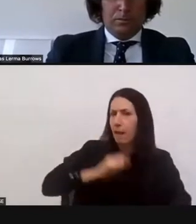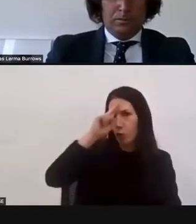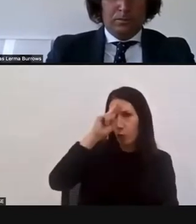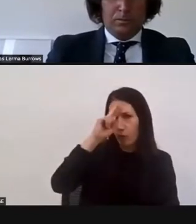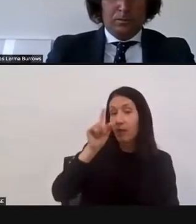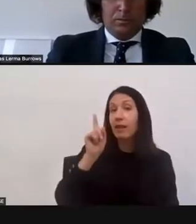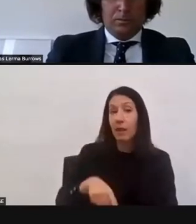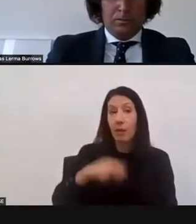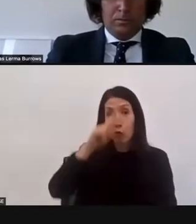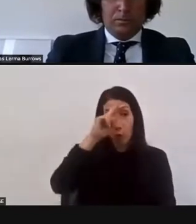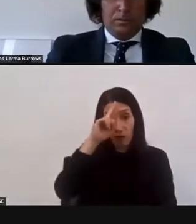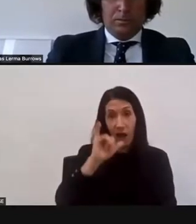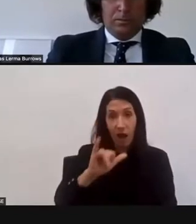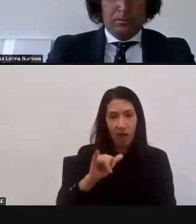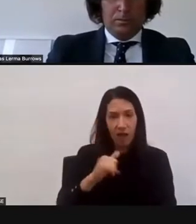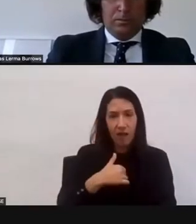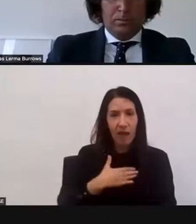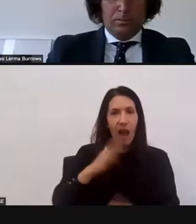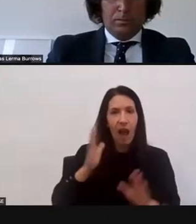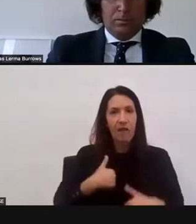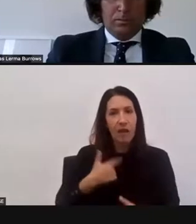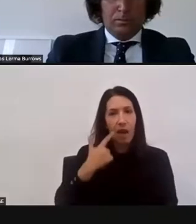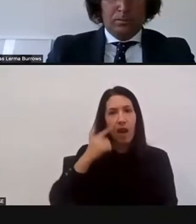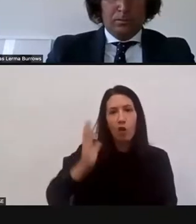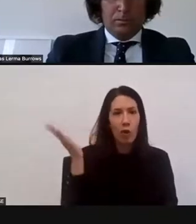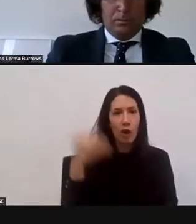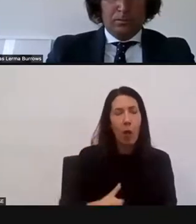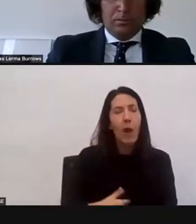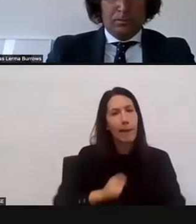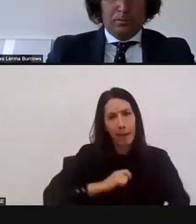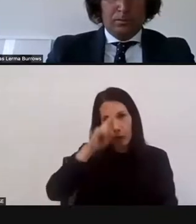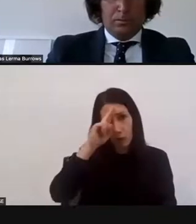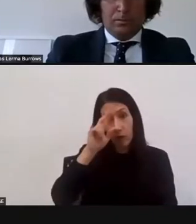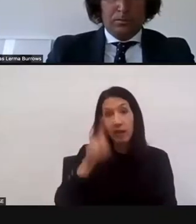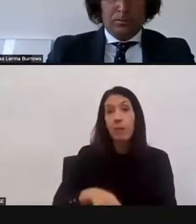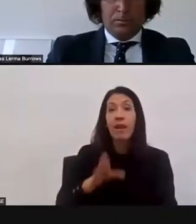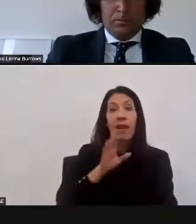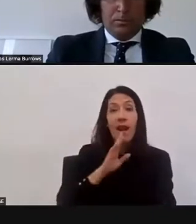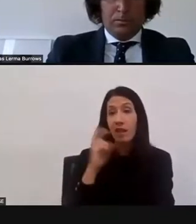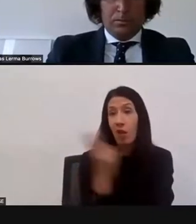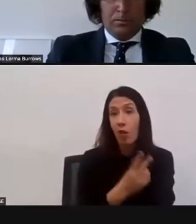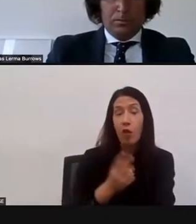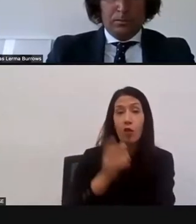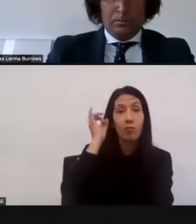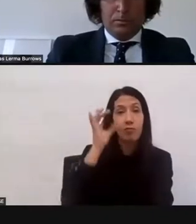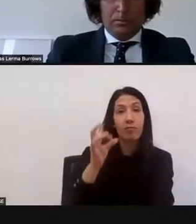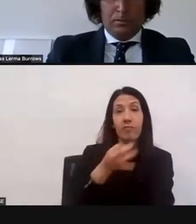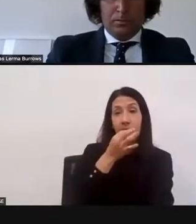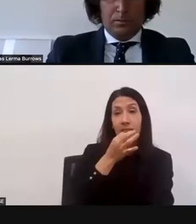no quede impune. Con las magníficas intervenciones que han precedido la